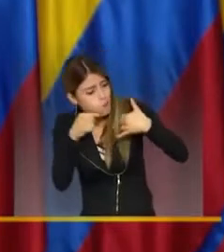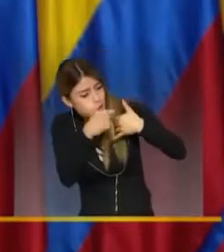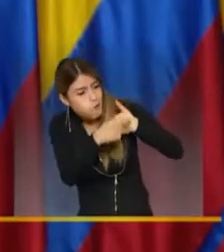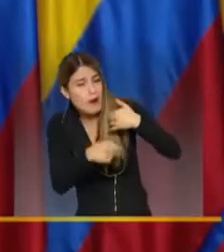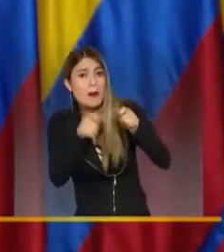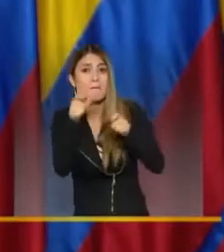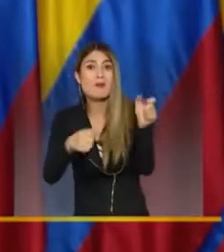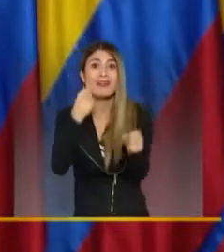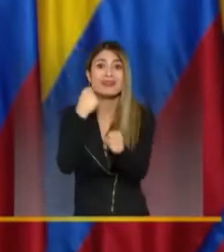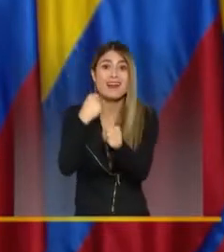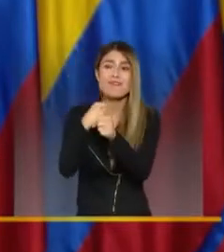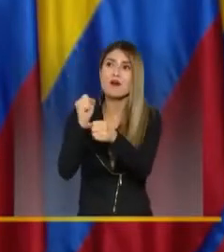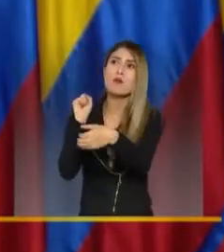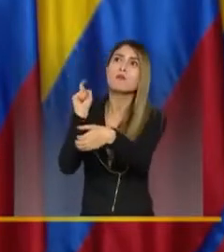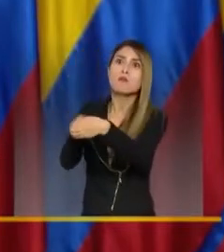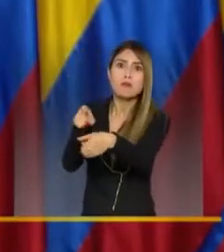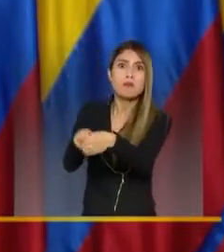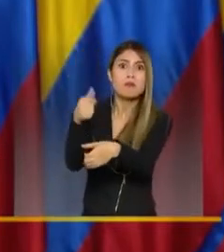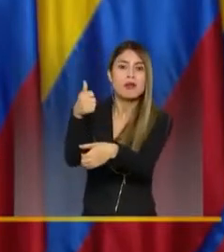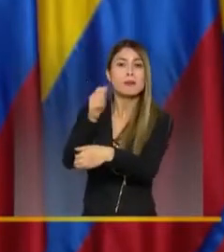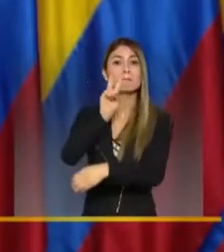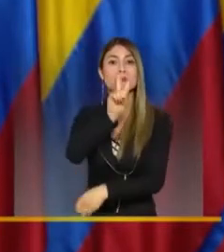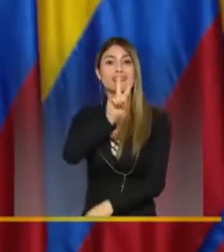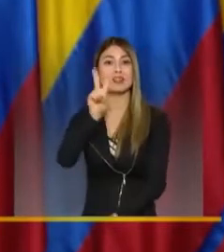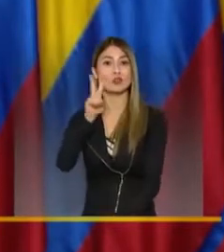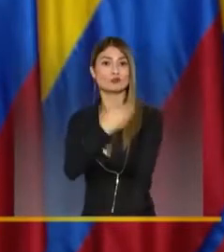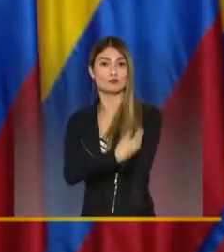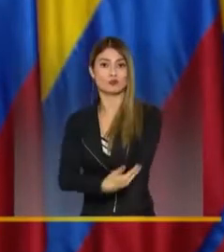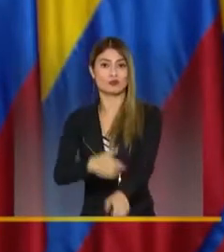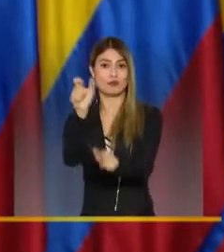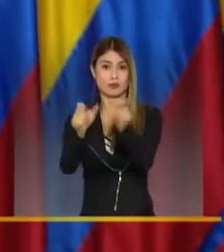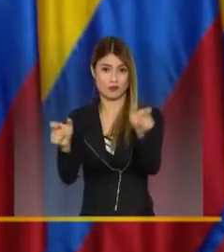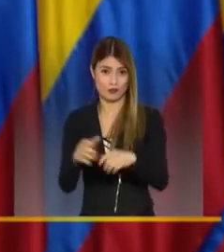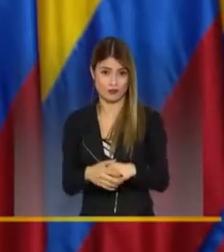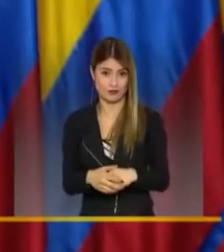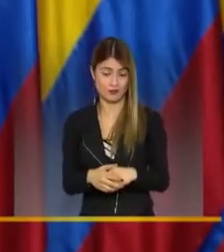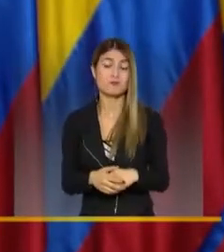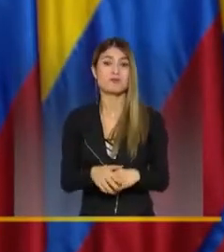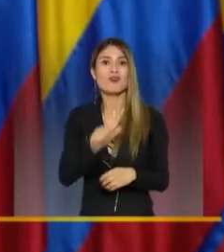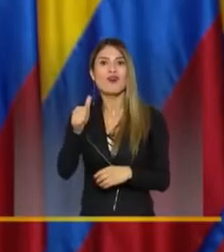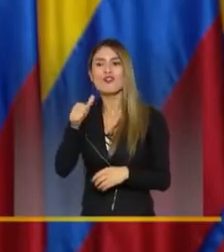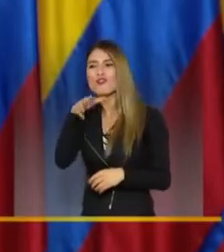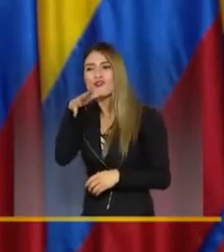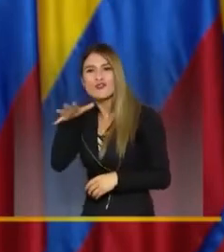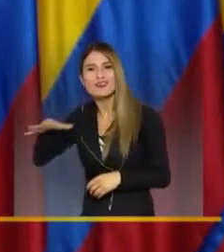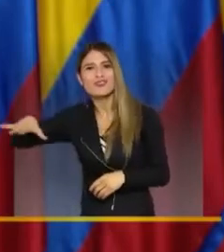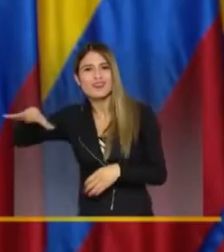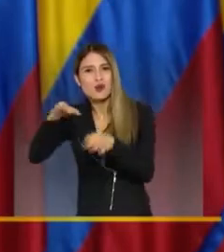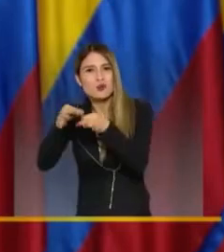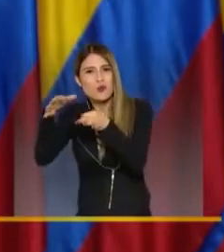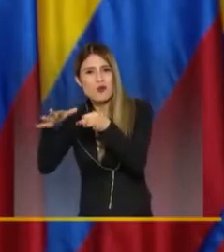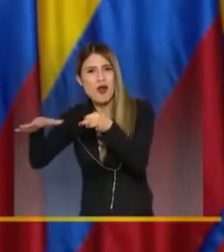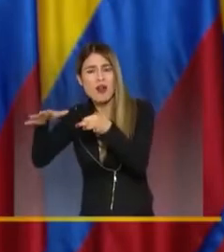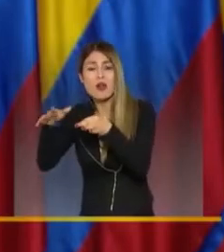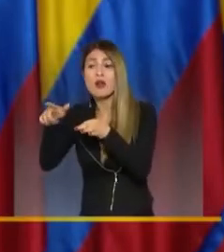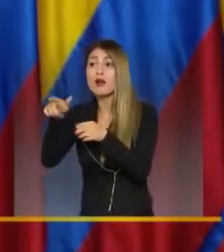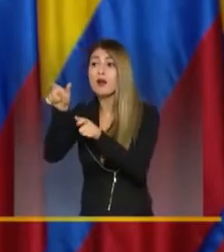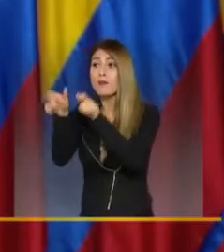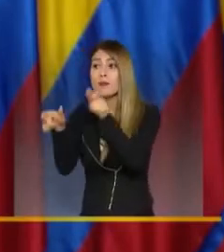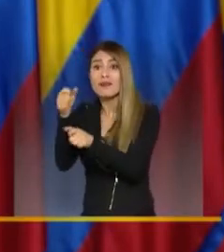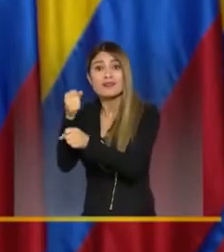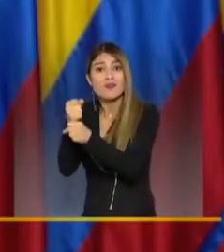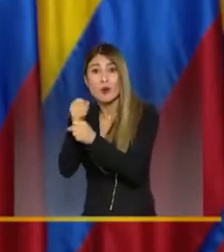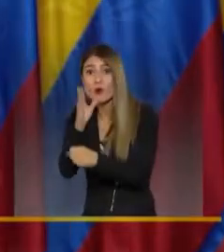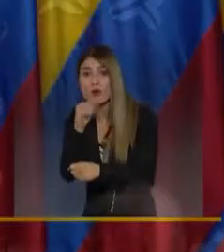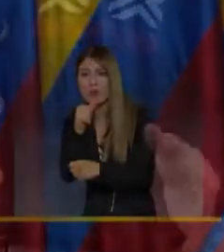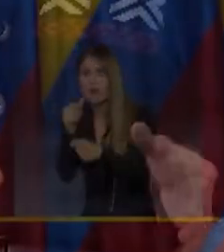22 millones de colombianos están empleados y tenemos la tasa de desempleo en las zonas rurales más baja de todo